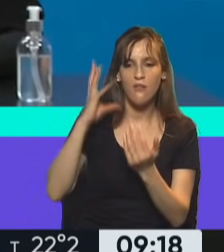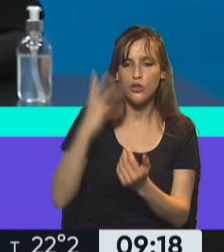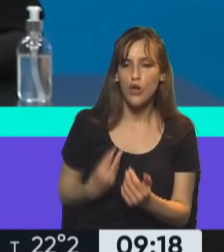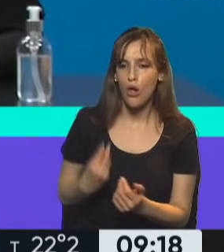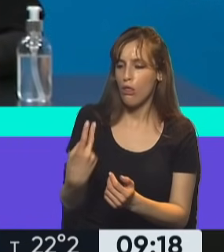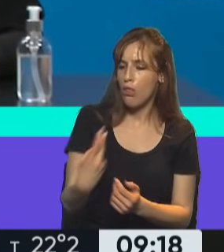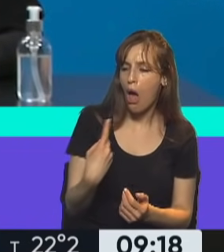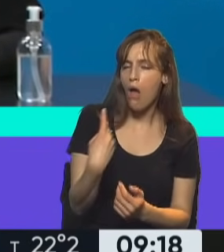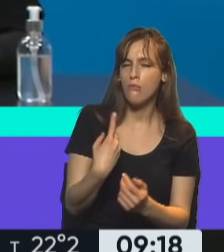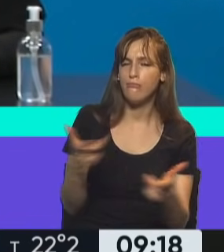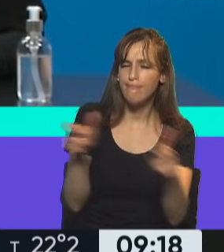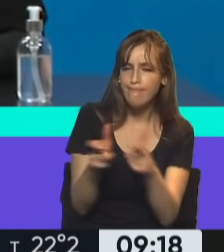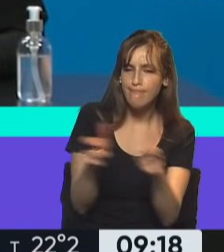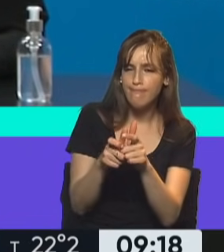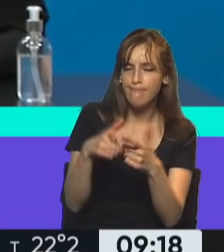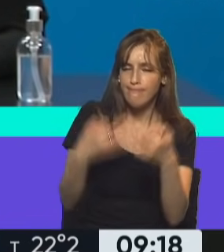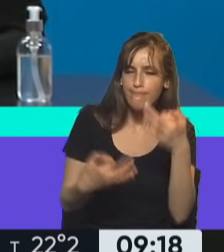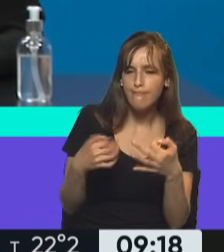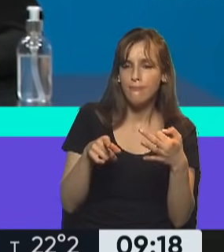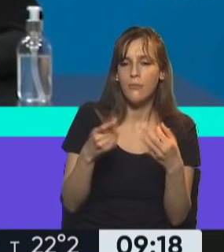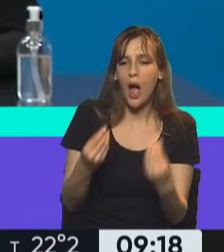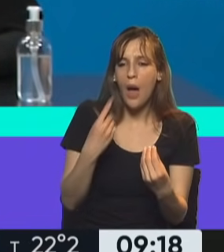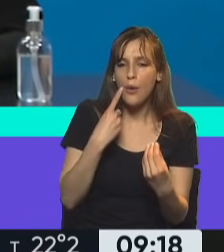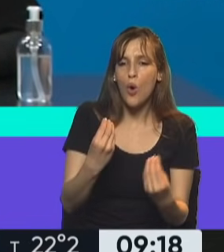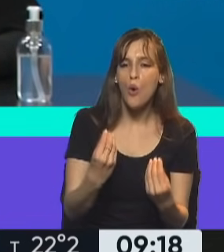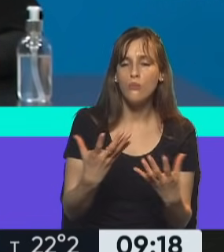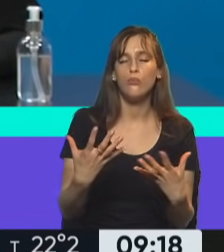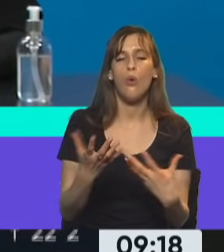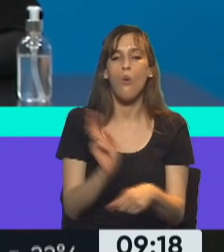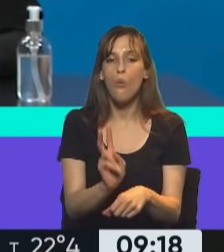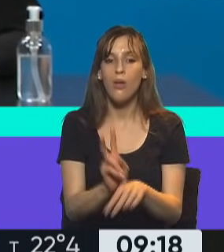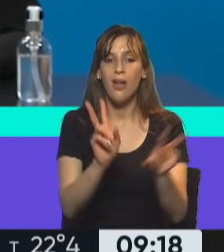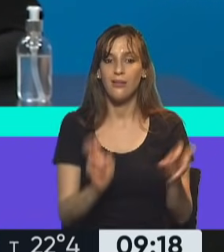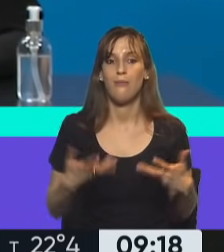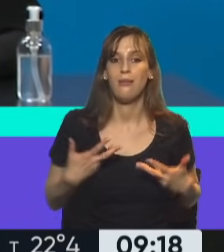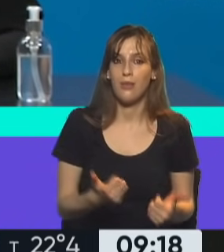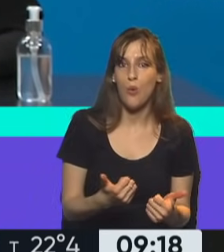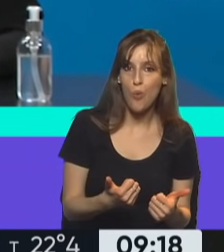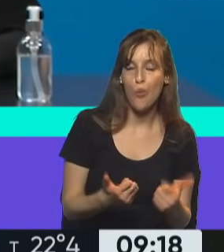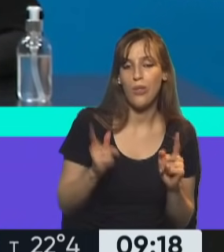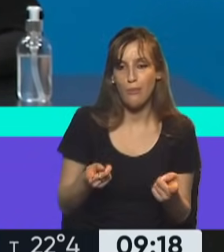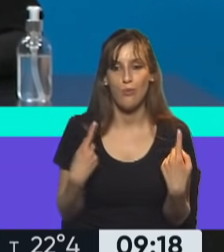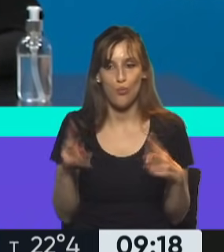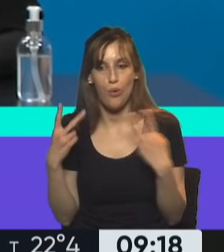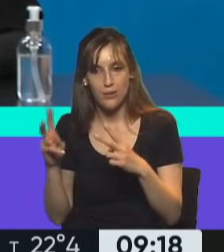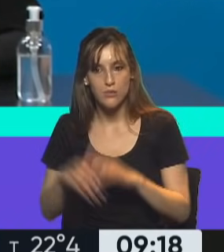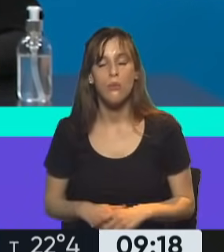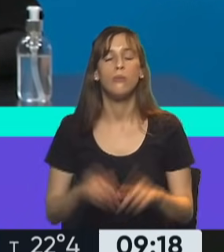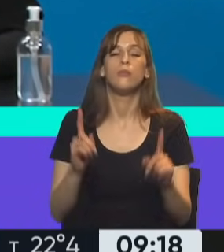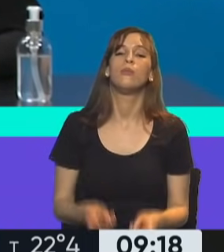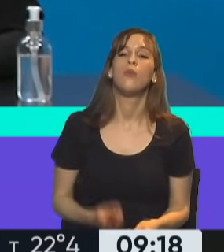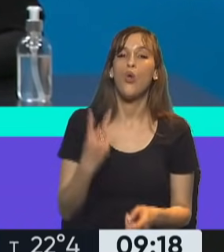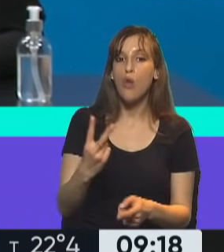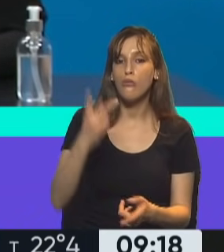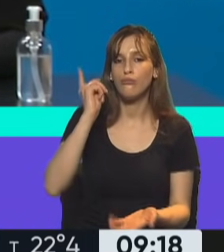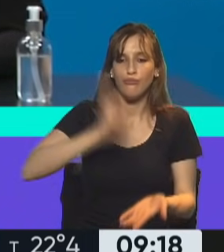para ir haciendo aperturas que no impliquen ningún riesgo, siempre cuidando, por supuesto, la cuestión sanitaria y en este caso poder anunciar dos cuestiones importantes. La